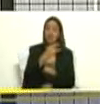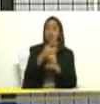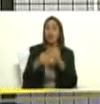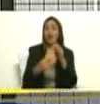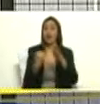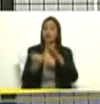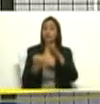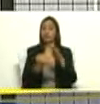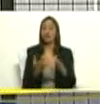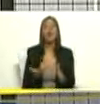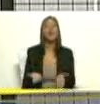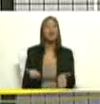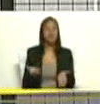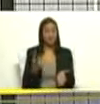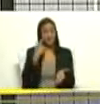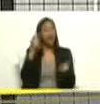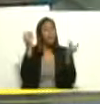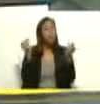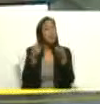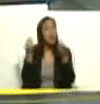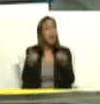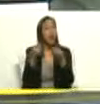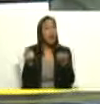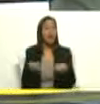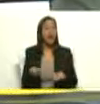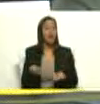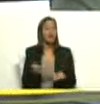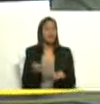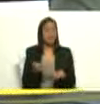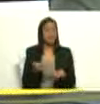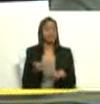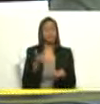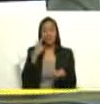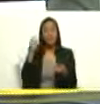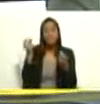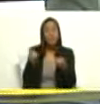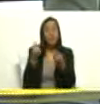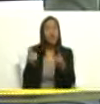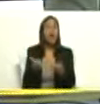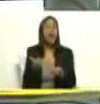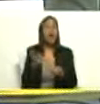estar mosca porque ellos andan todo el tiempo montando